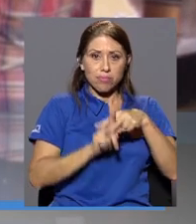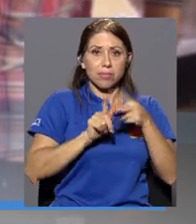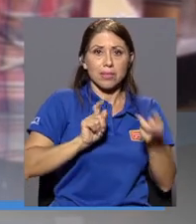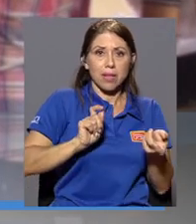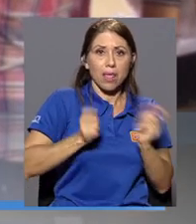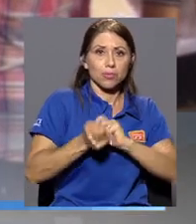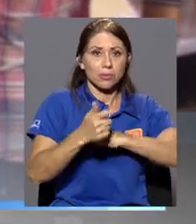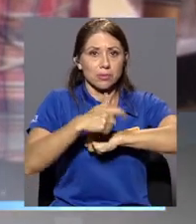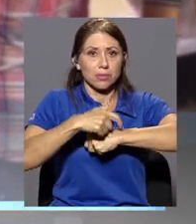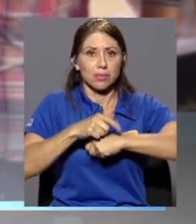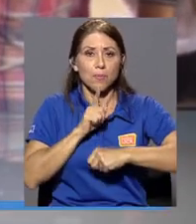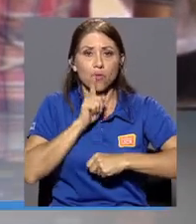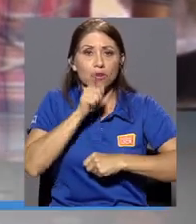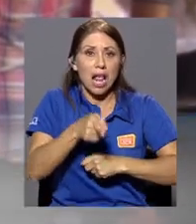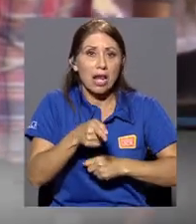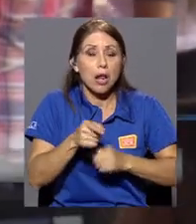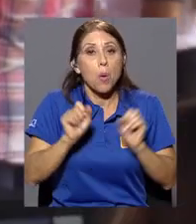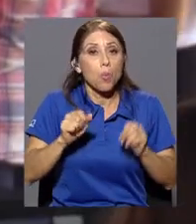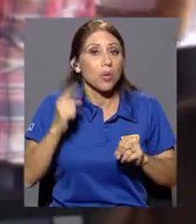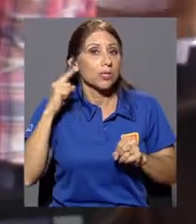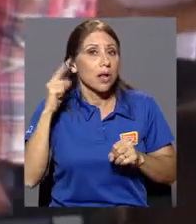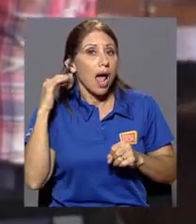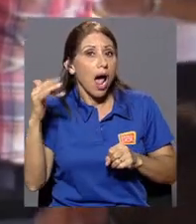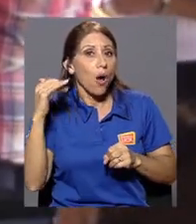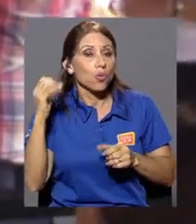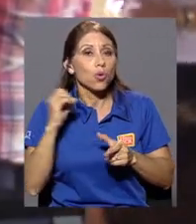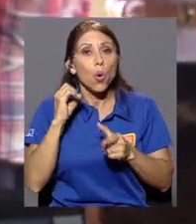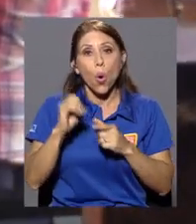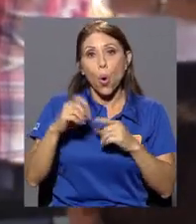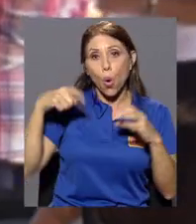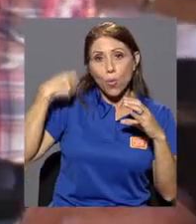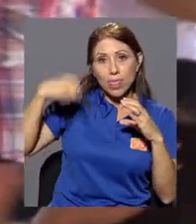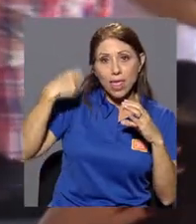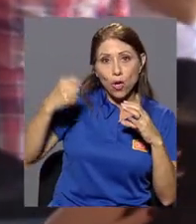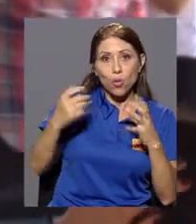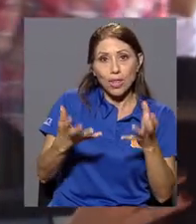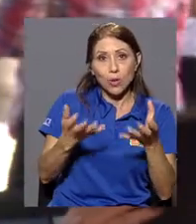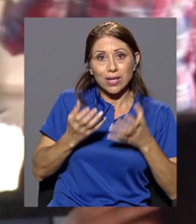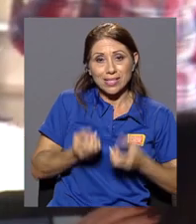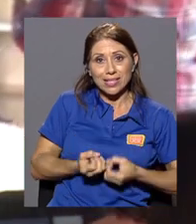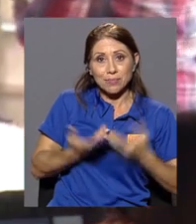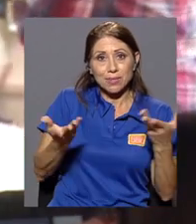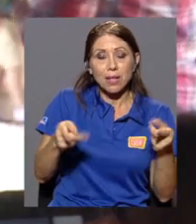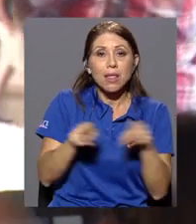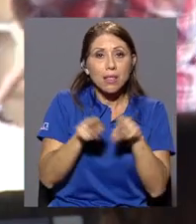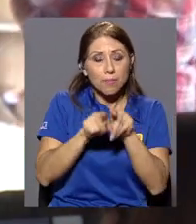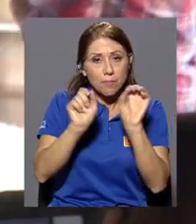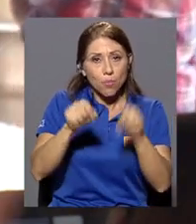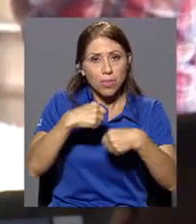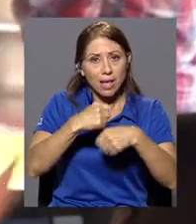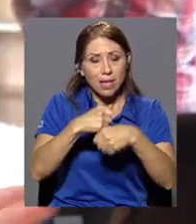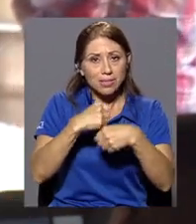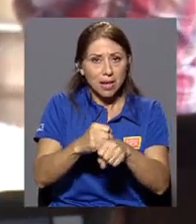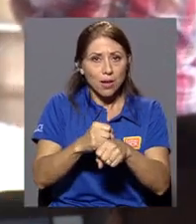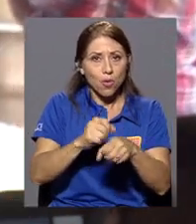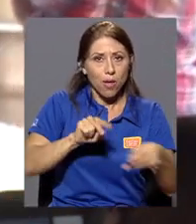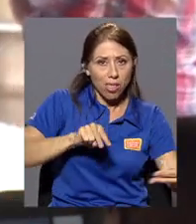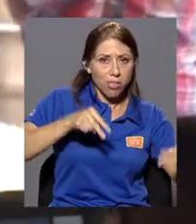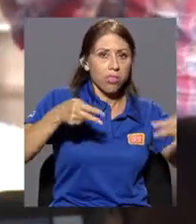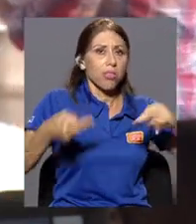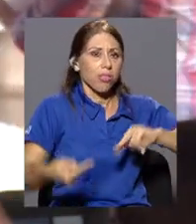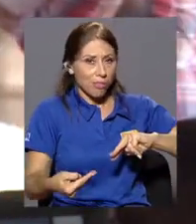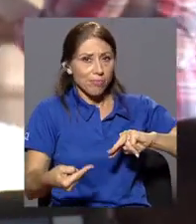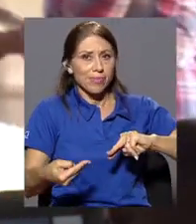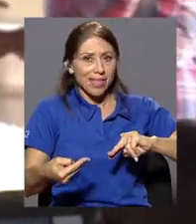tiempo real, ya sea por medio de audio o de video, de lo que se quiere expresar. Esto también se puede realizar al revés, por decirlo